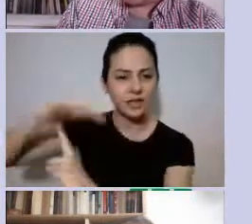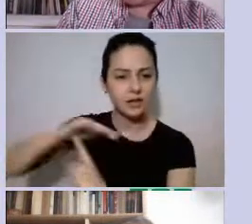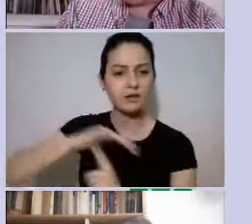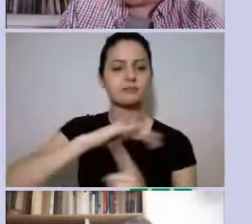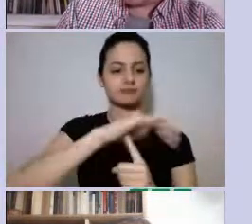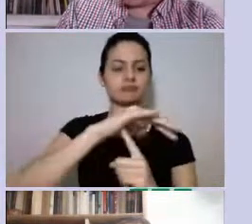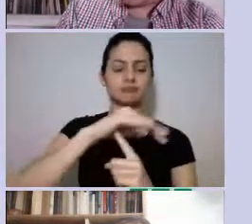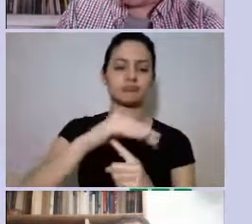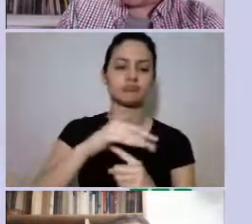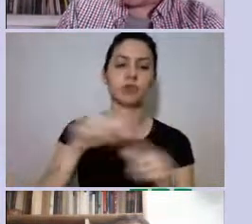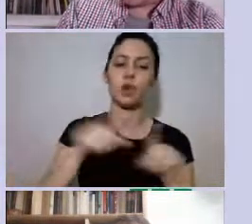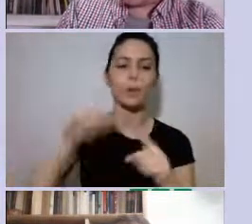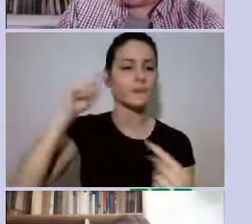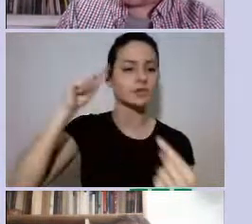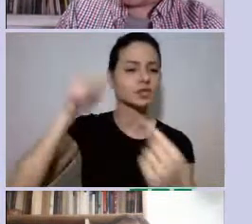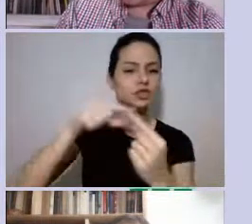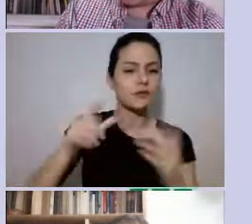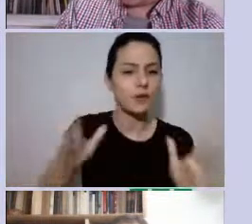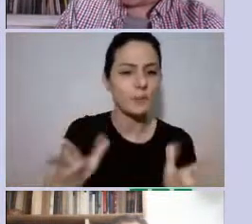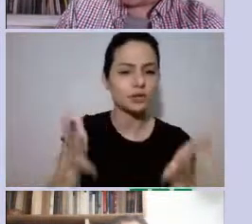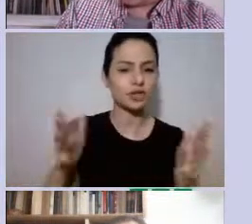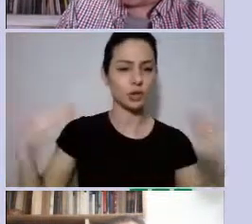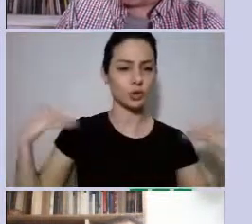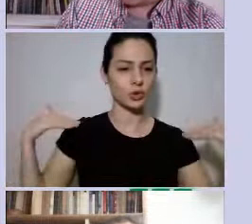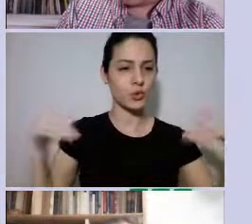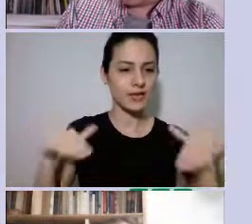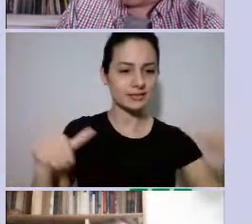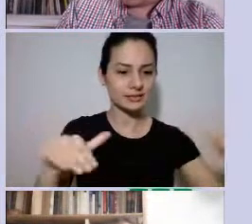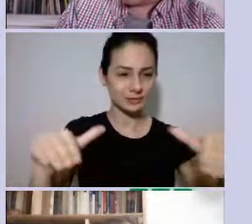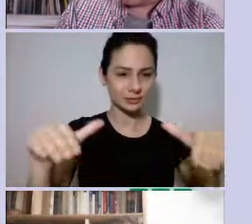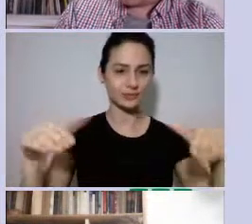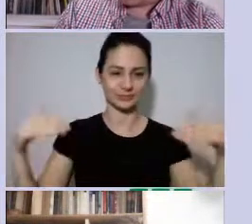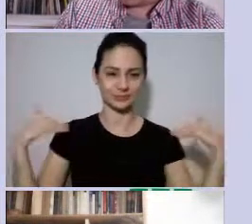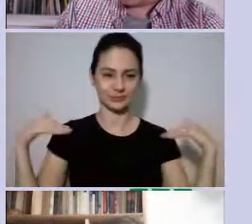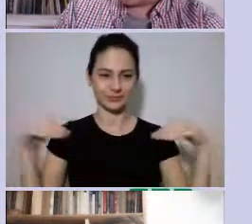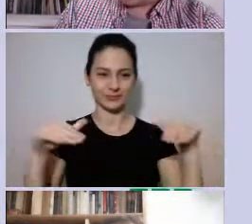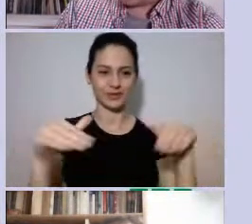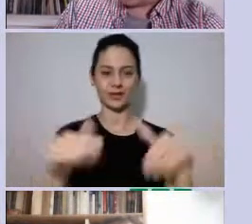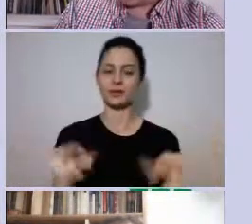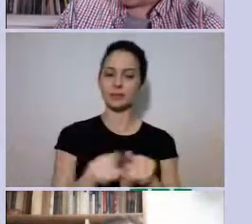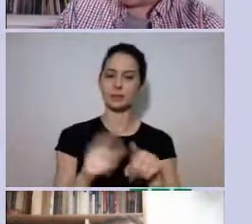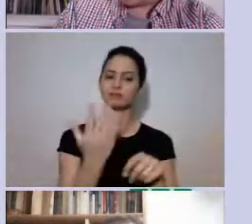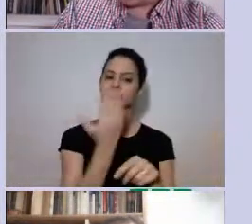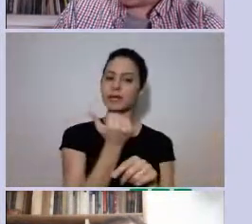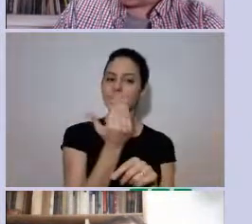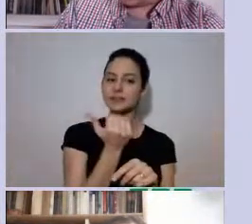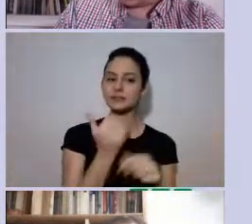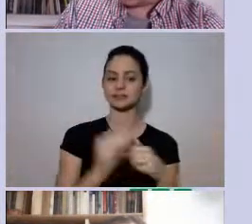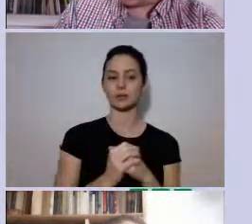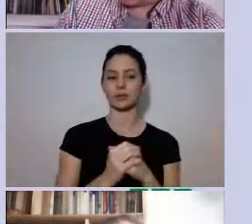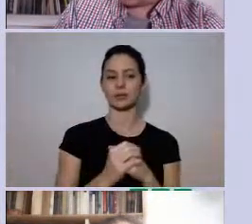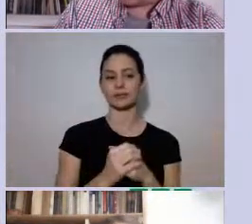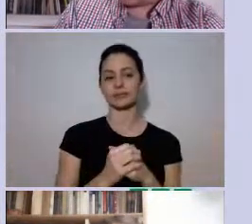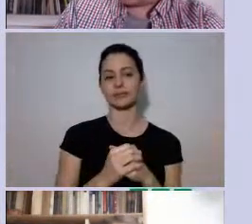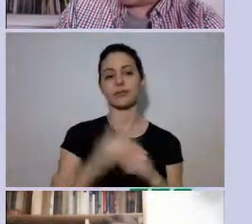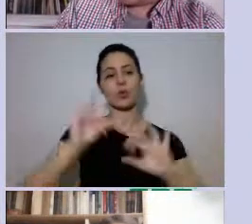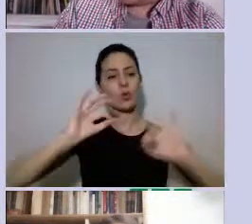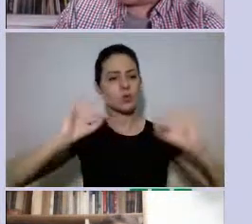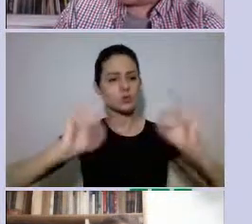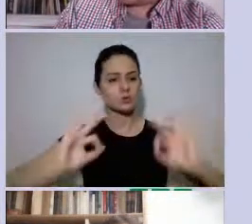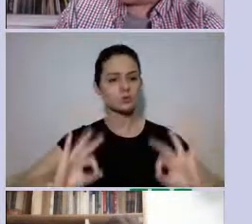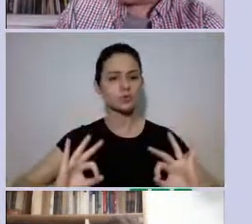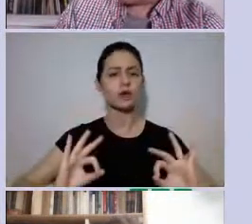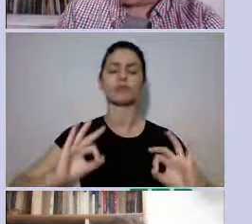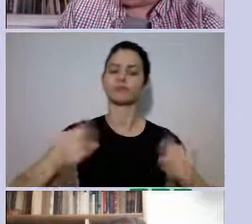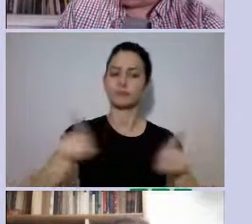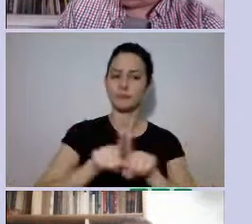como objetivo la promoción del turismo sustentable, la soberanía alimentaria y la realización de acciones